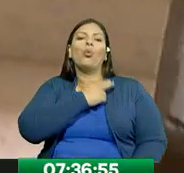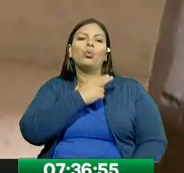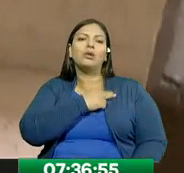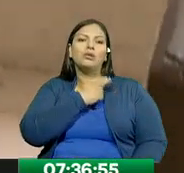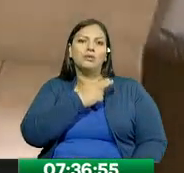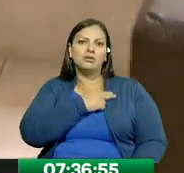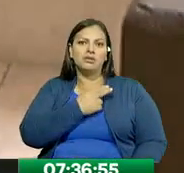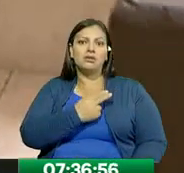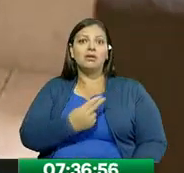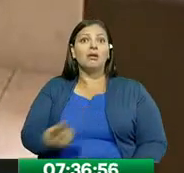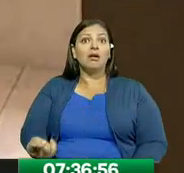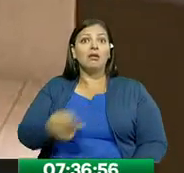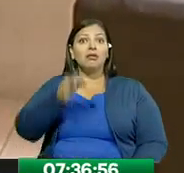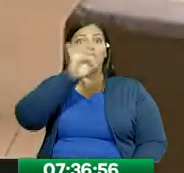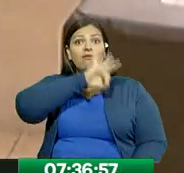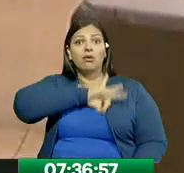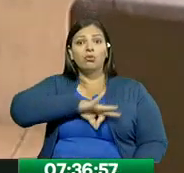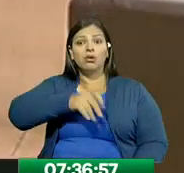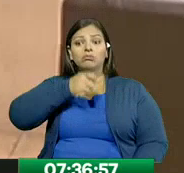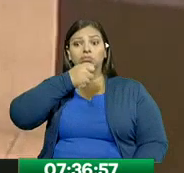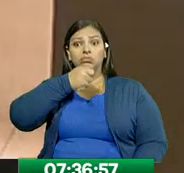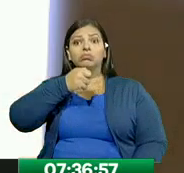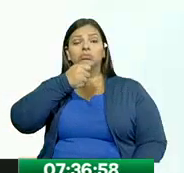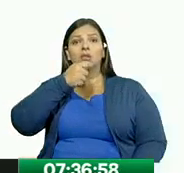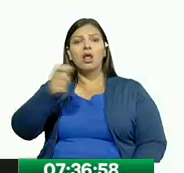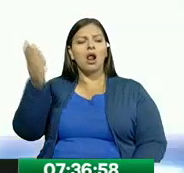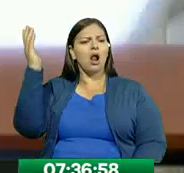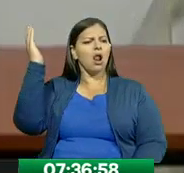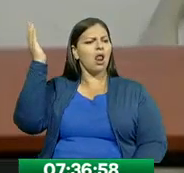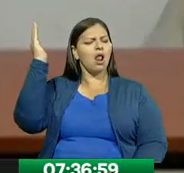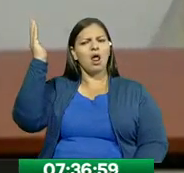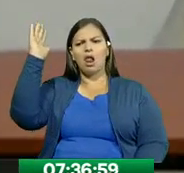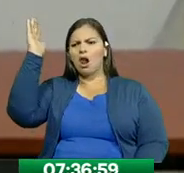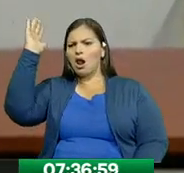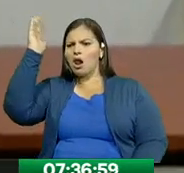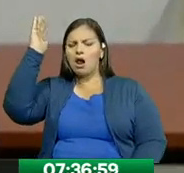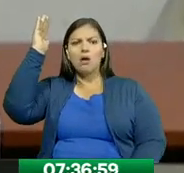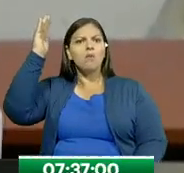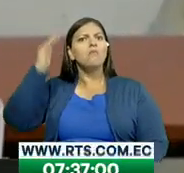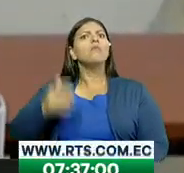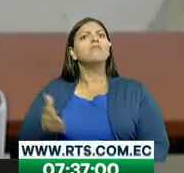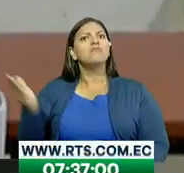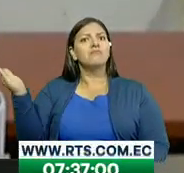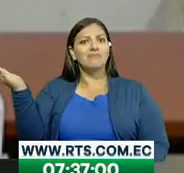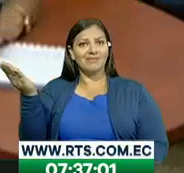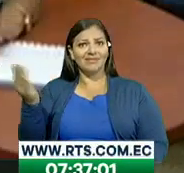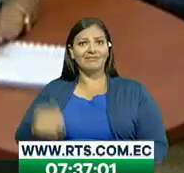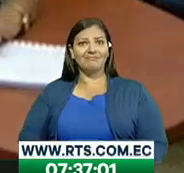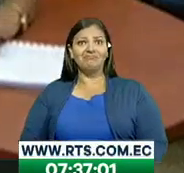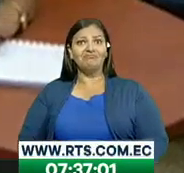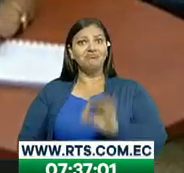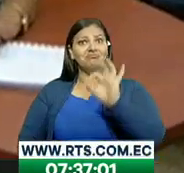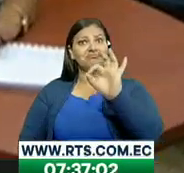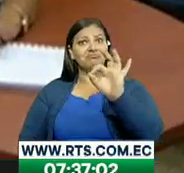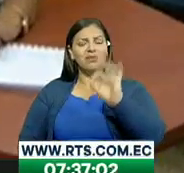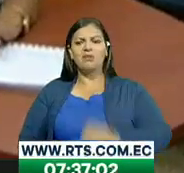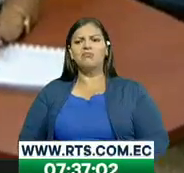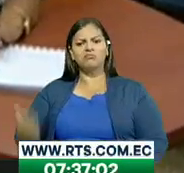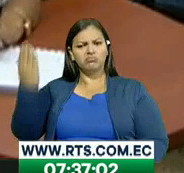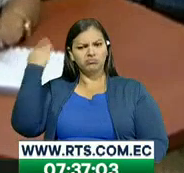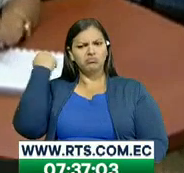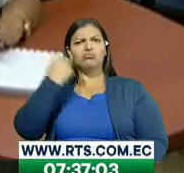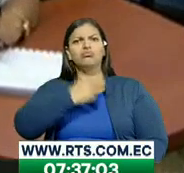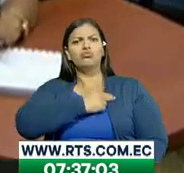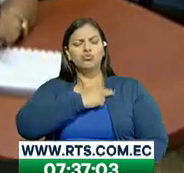impedimento para que obtenga una licenciatura, dos diplomados, un masterado y comparta todos sus conocimientos a sus alumnos en la